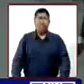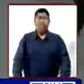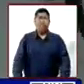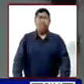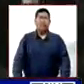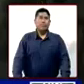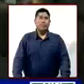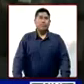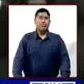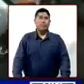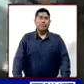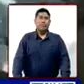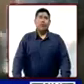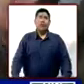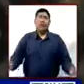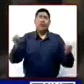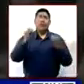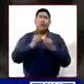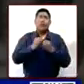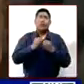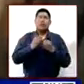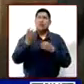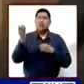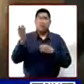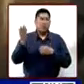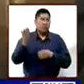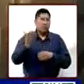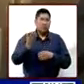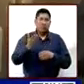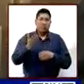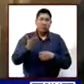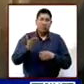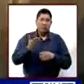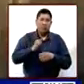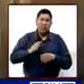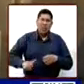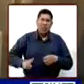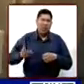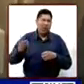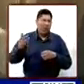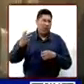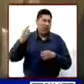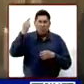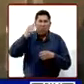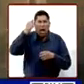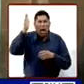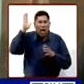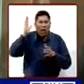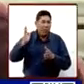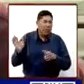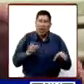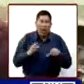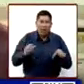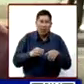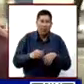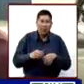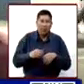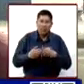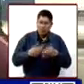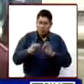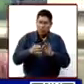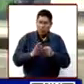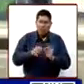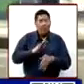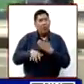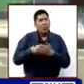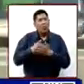cautivas más que todo las autoridades no que negocien eh las solicitudes que hacen los trabajadores eh resolver ya